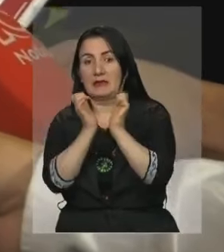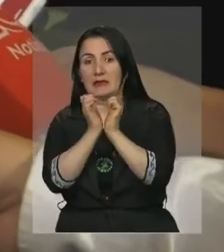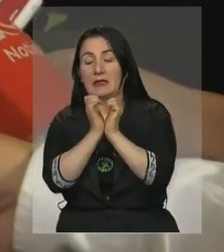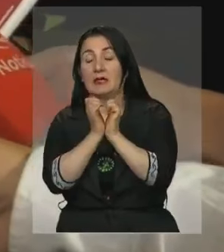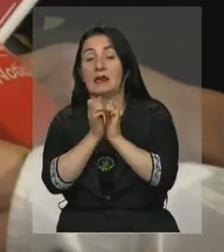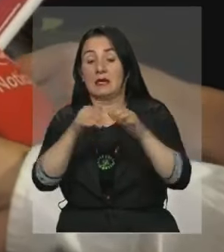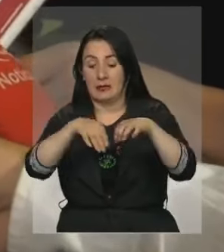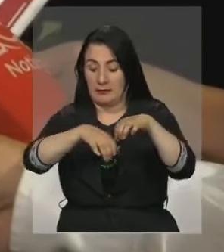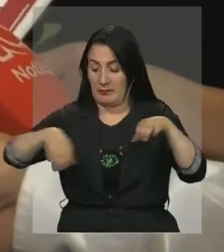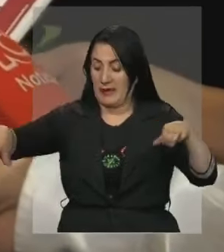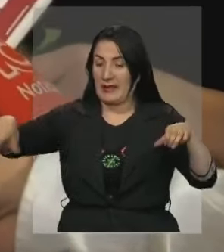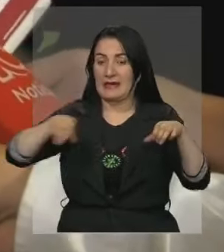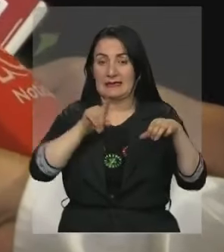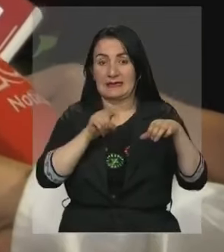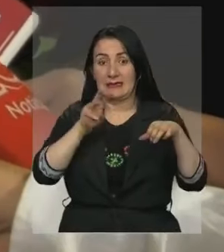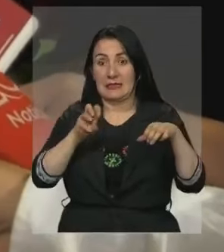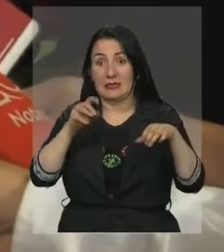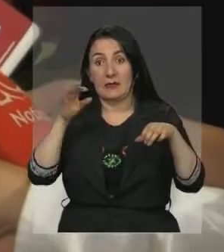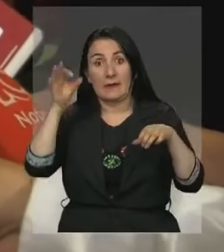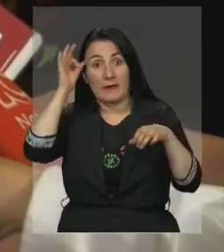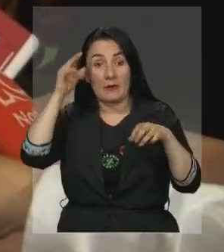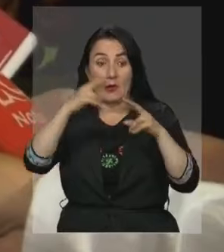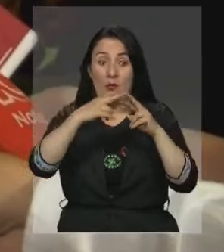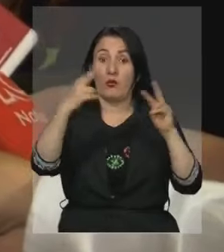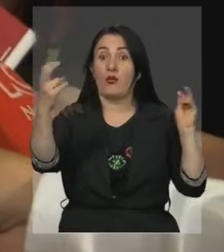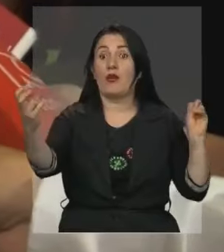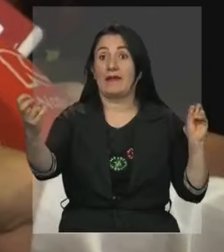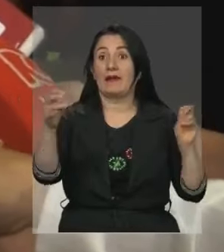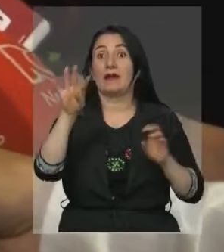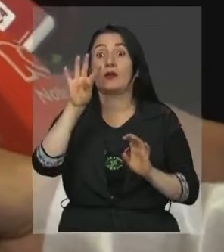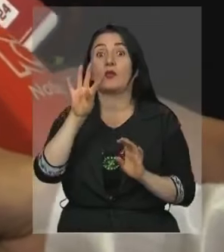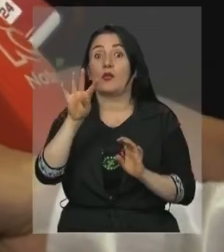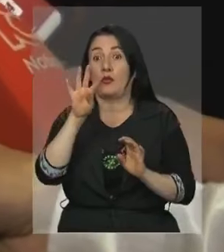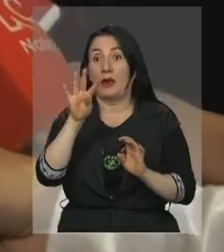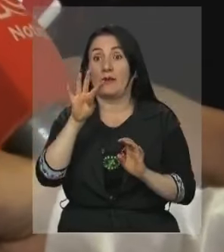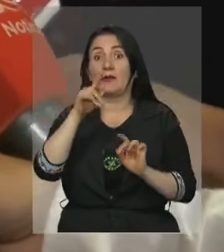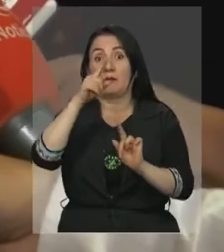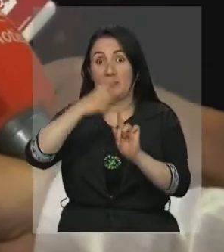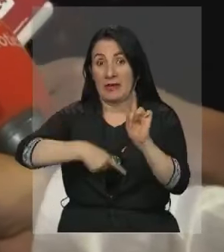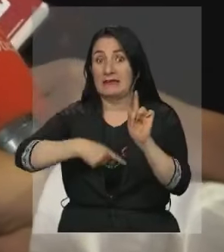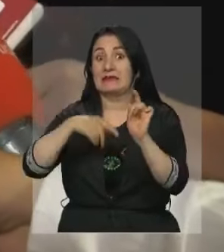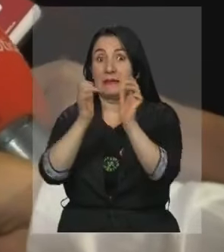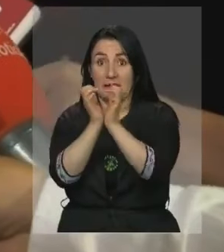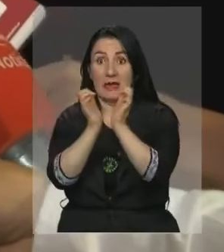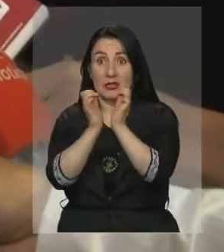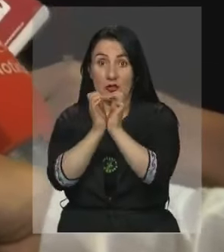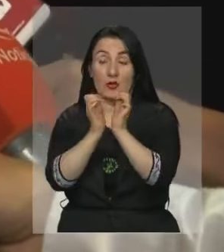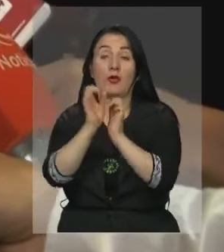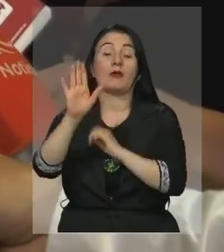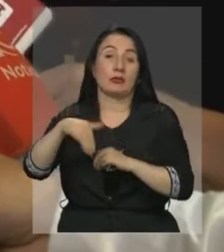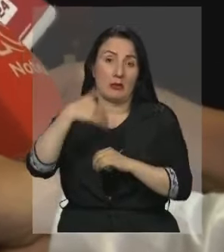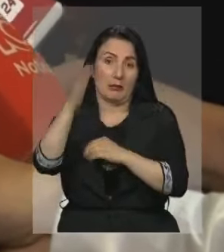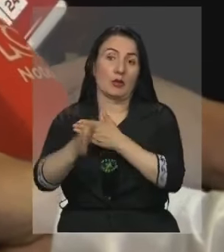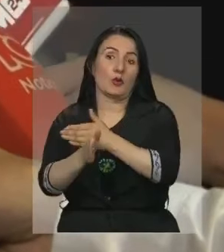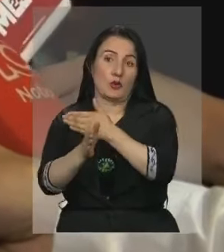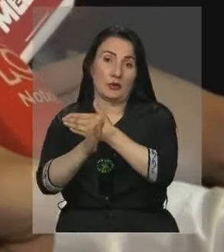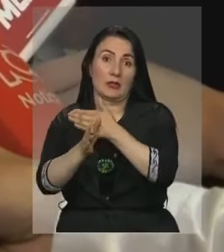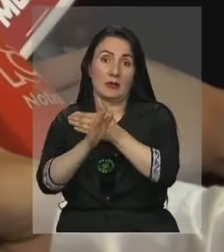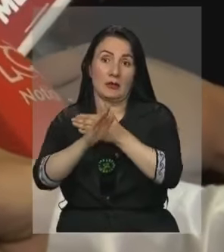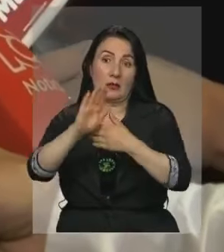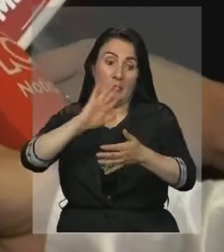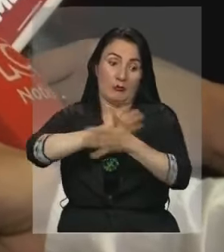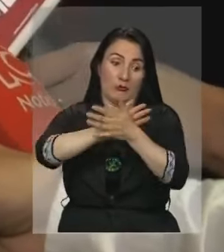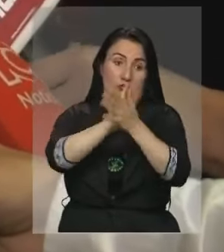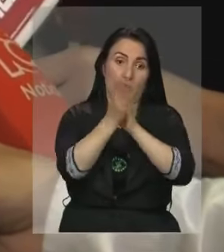68. Eso permitirá habilitar este puente para cuatro carriles en el mes de mayo. Y luego continuar con la demolición del puente